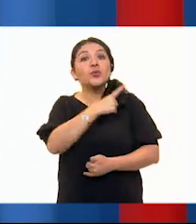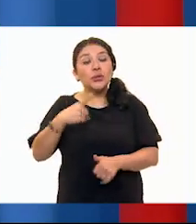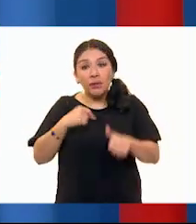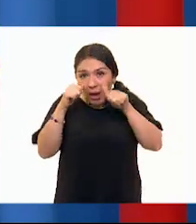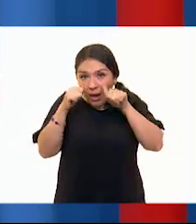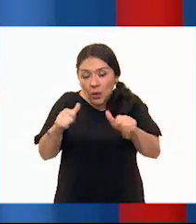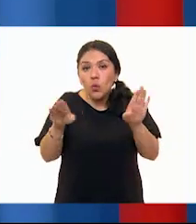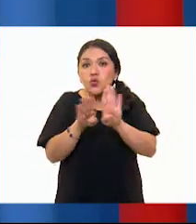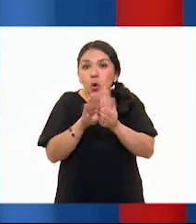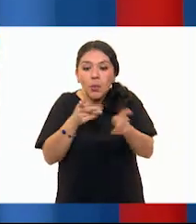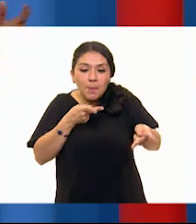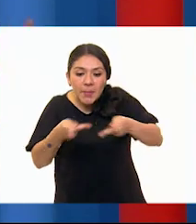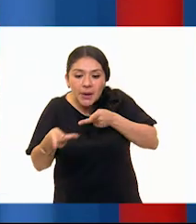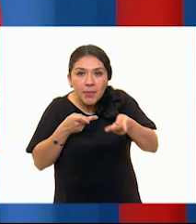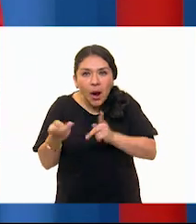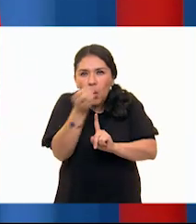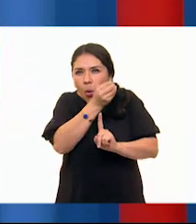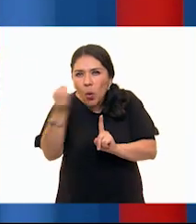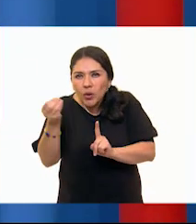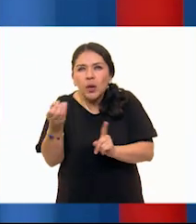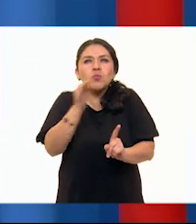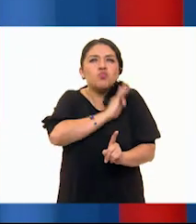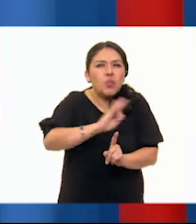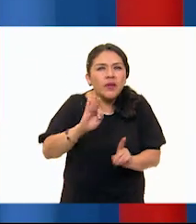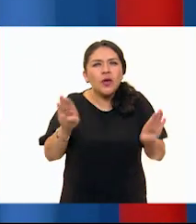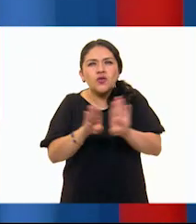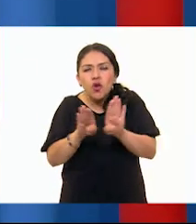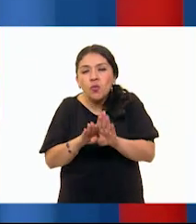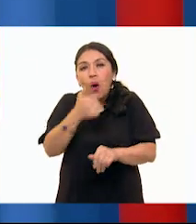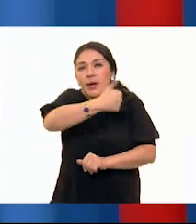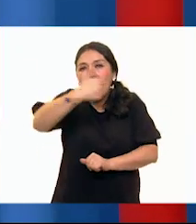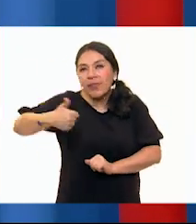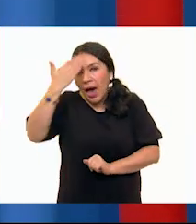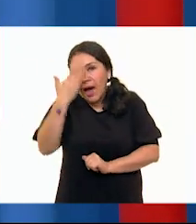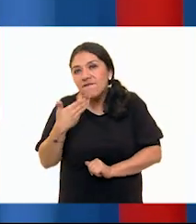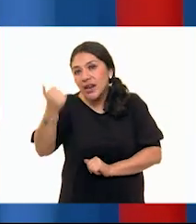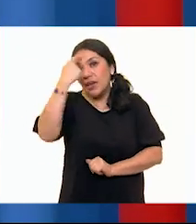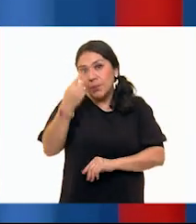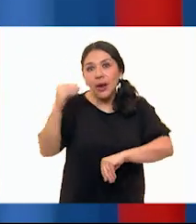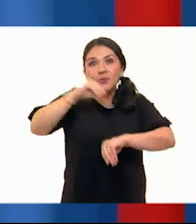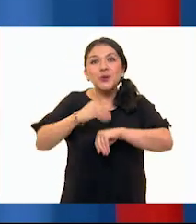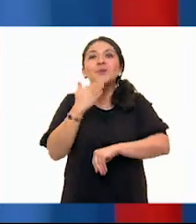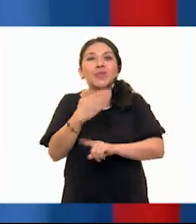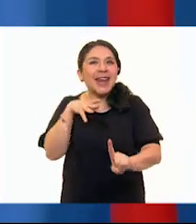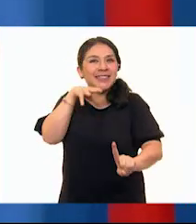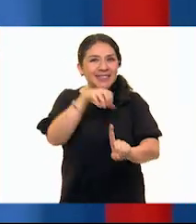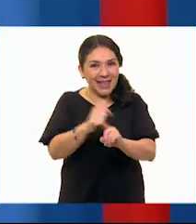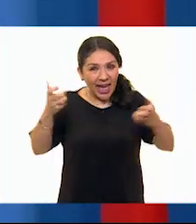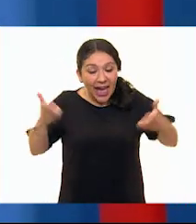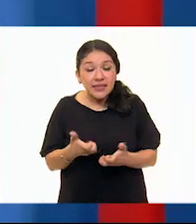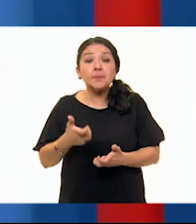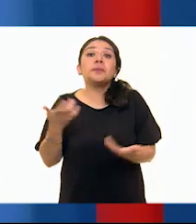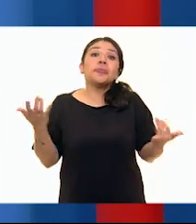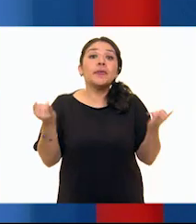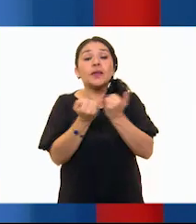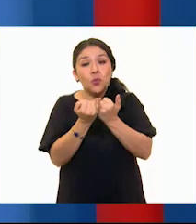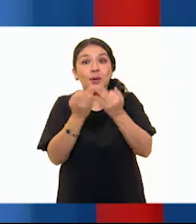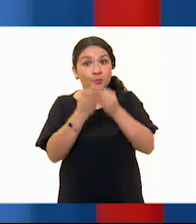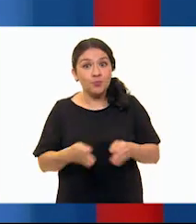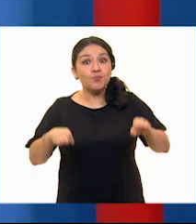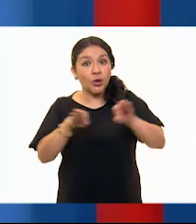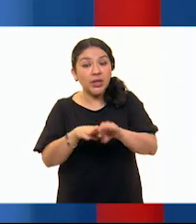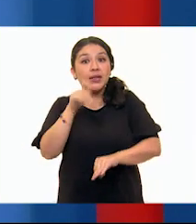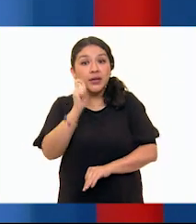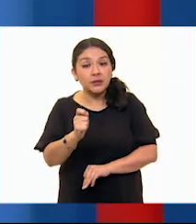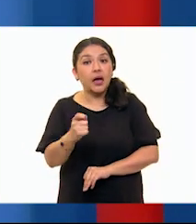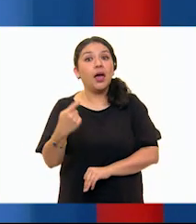atención a la organización, las posibilidades y capacidades individuales para cumplir con la meta. De igual manera, y no menos importante,